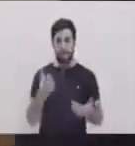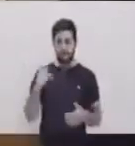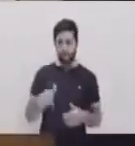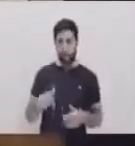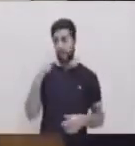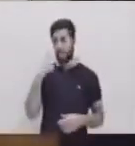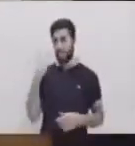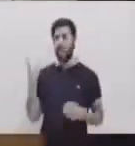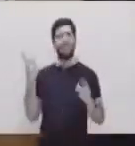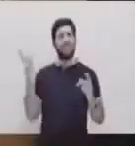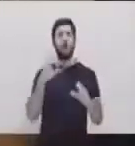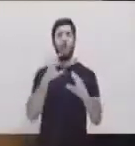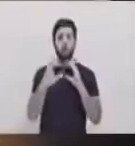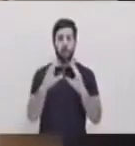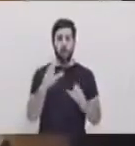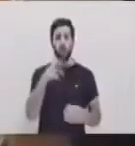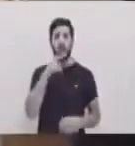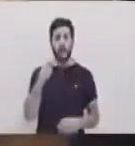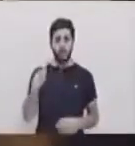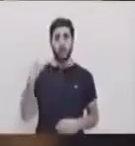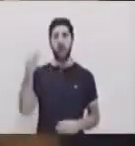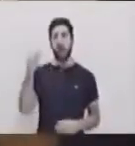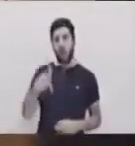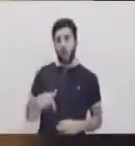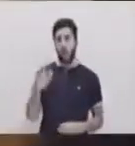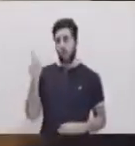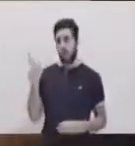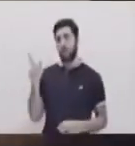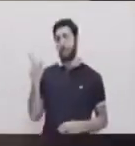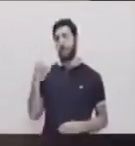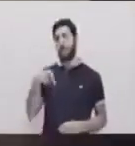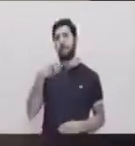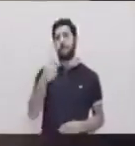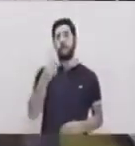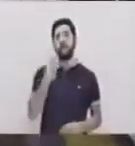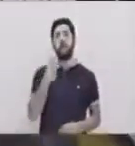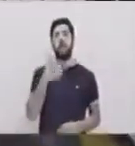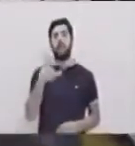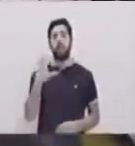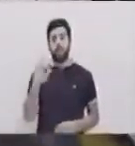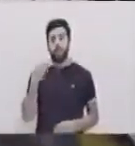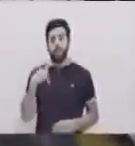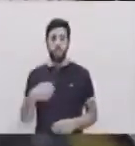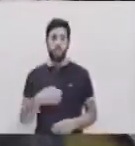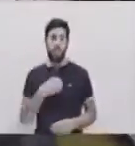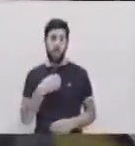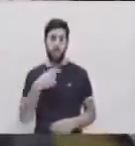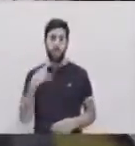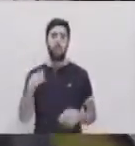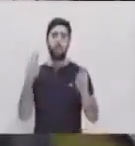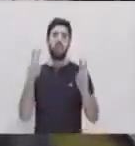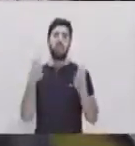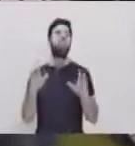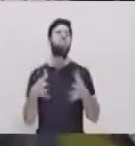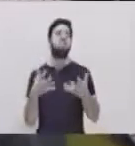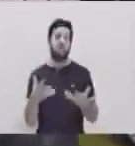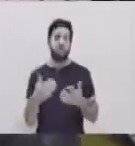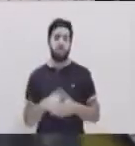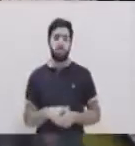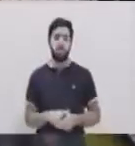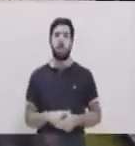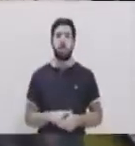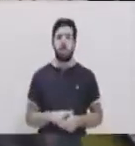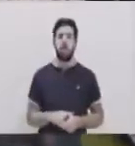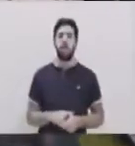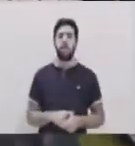Bienvenidos al segmento de comunicación y lenguaje. Hoy nos acompaña Pablo Salvatierra. Profesor, un placer tenerlo por acá. ¿Cuál es el tema que vamos a abordar